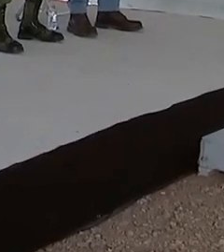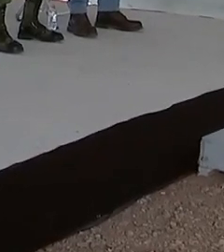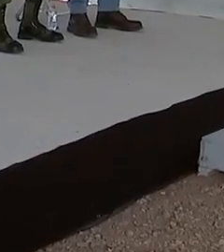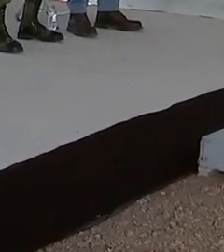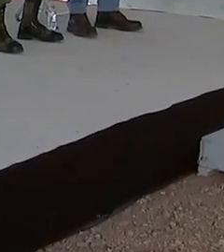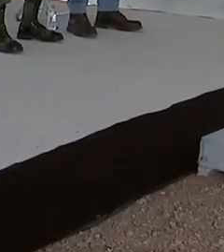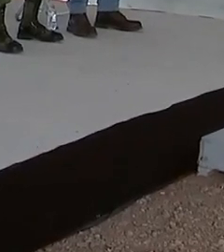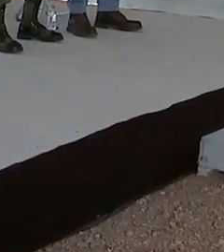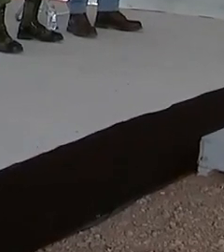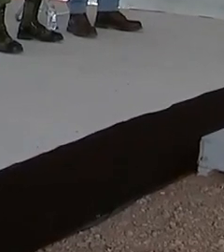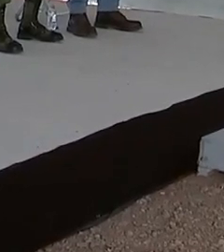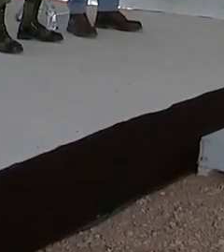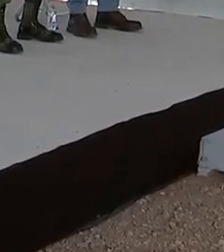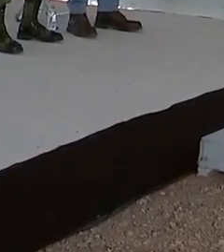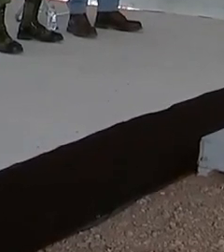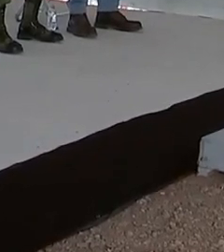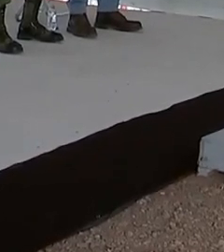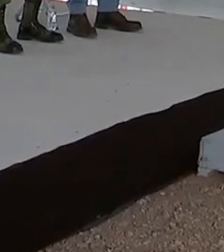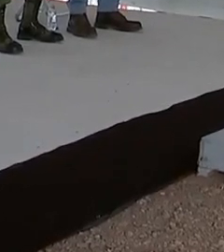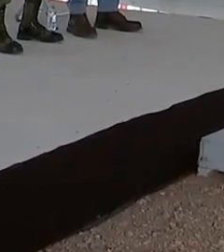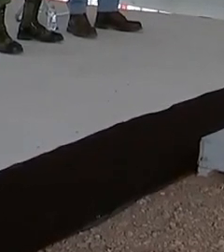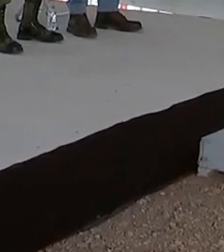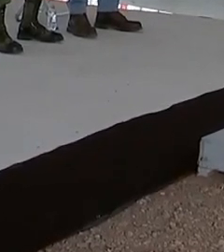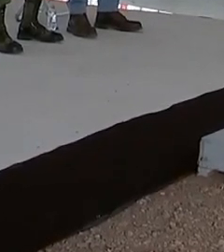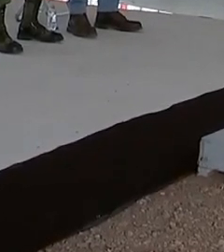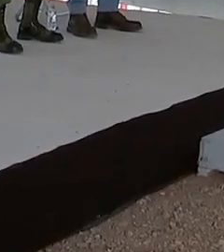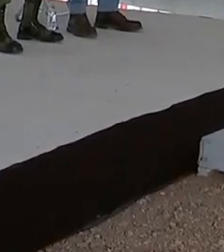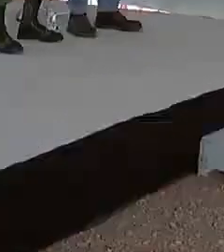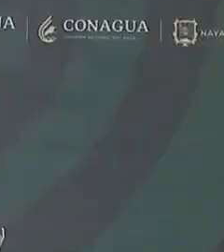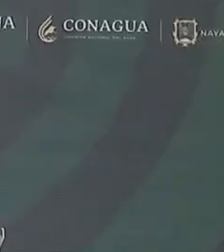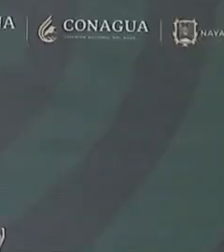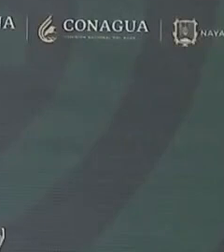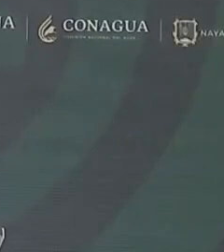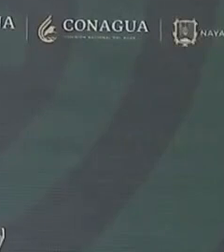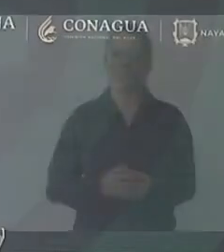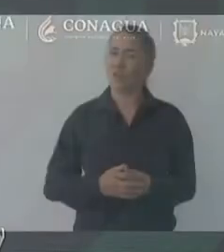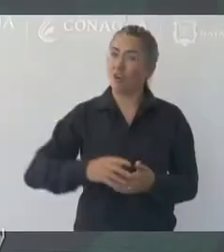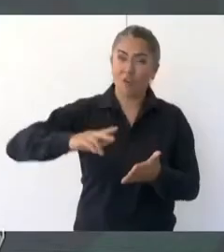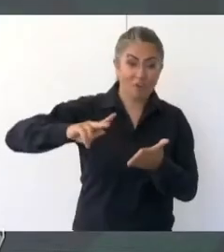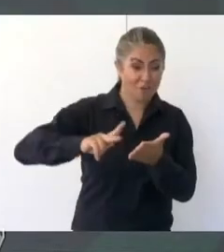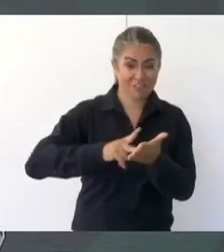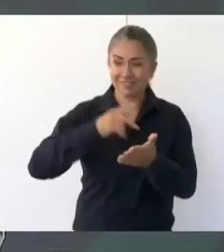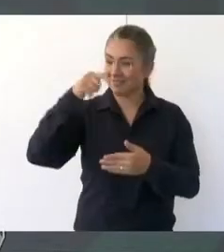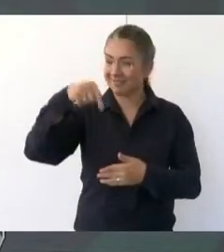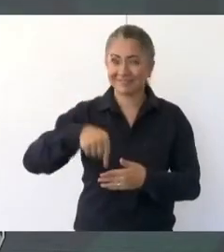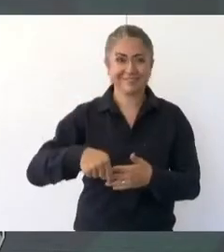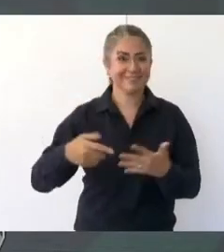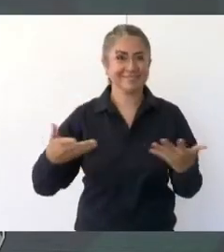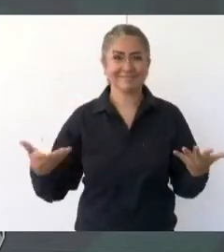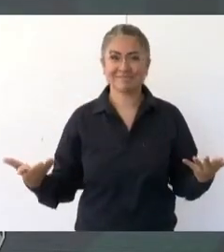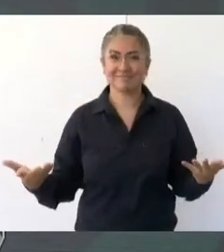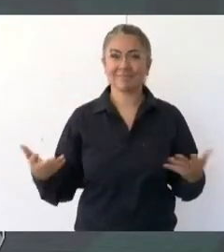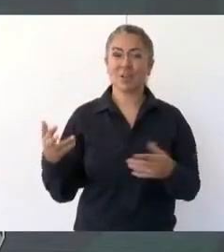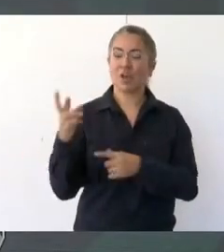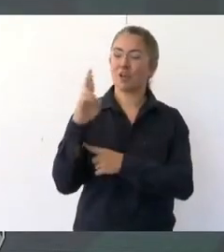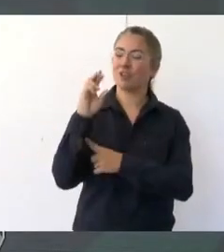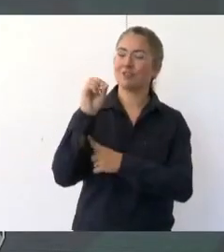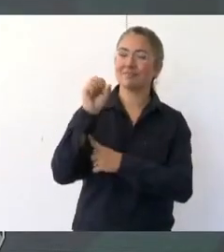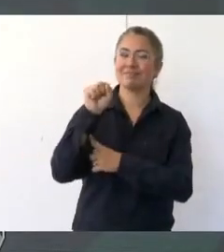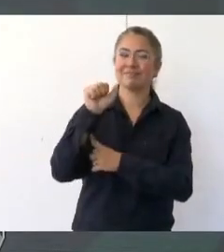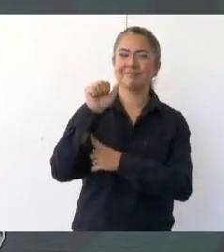Pues me da mucho gusto estar de nuevo aquí en Rosa